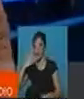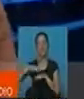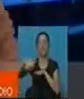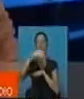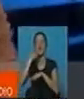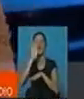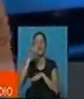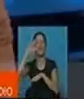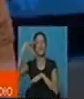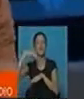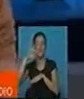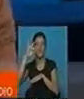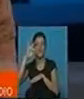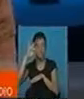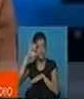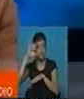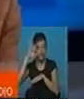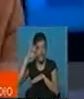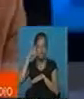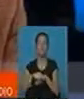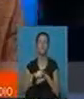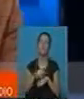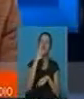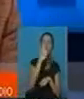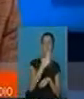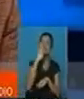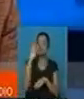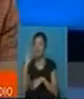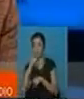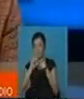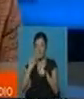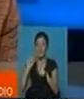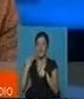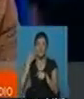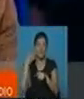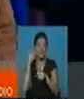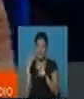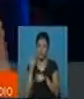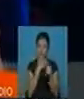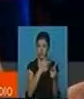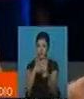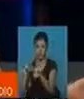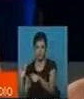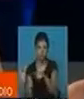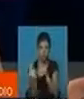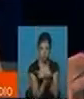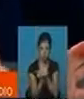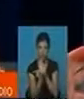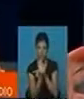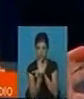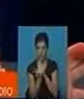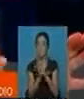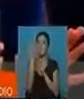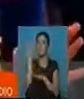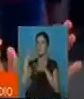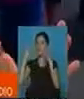un acto con bombas incendiarias a 32 gays en Estados Unidos, pero en aquel momento no era un